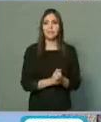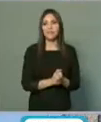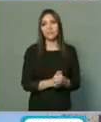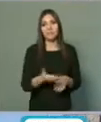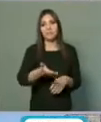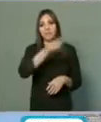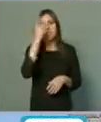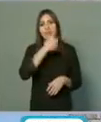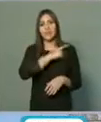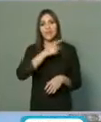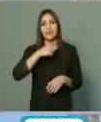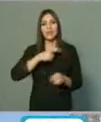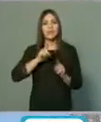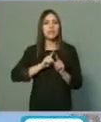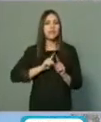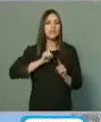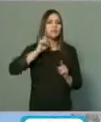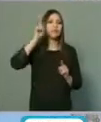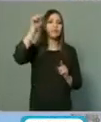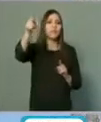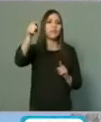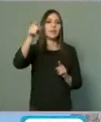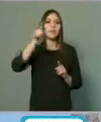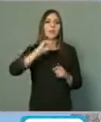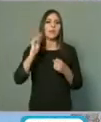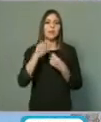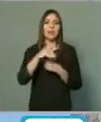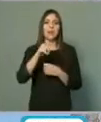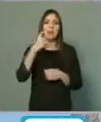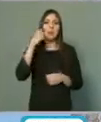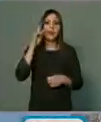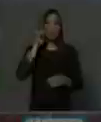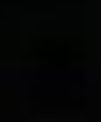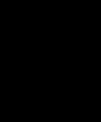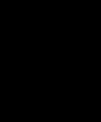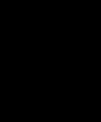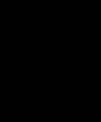mandar una sonda directamente a Marte que pueda Perfecto. comprobarlo. Muchas gracias, Iván Martínez.